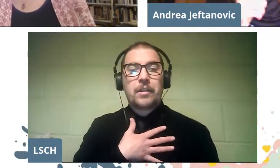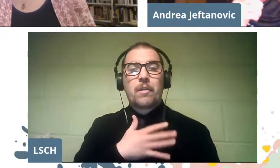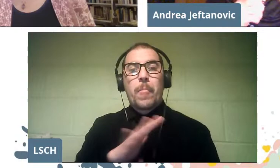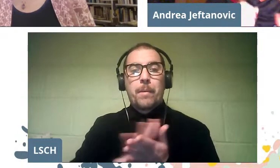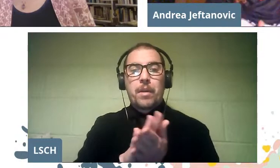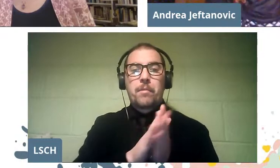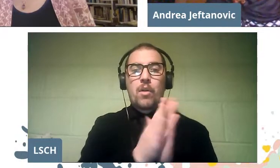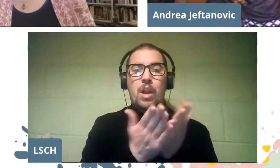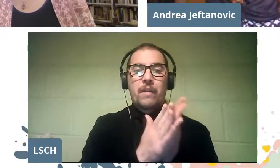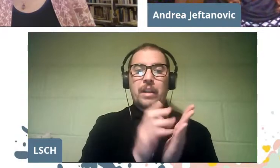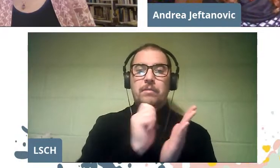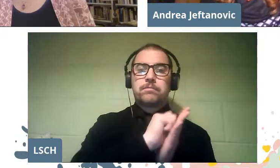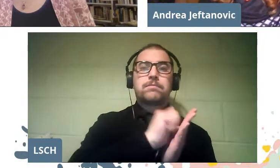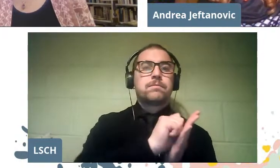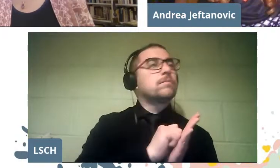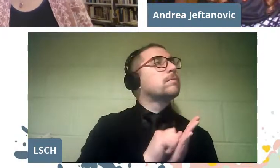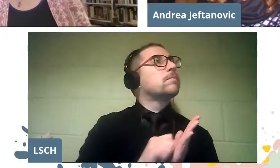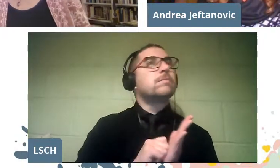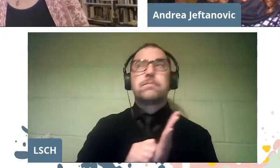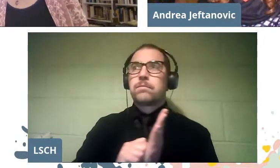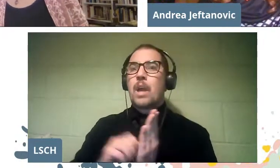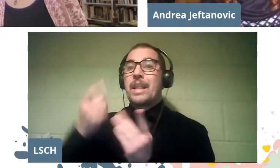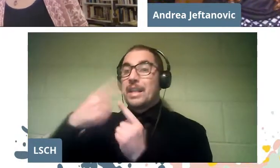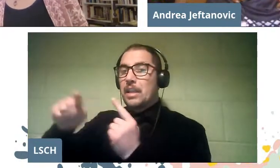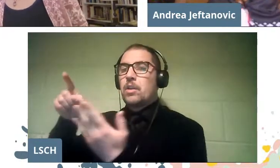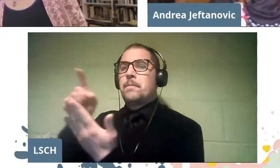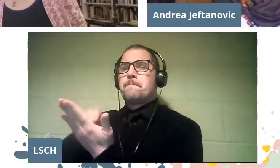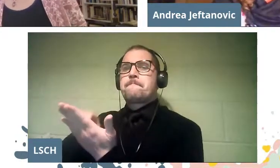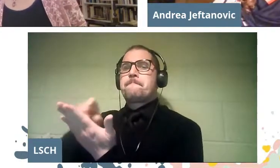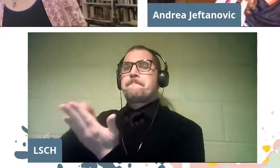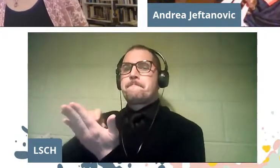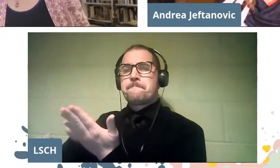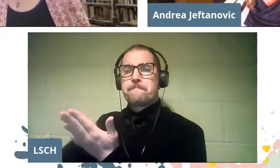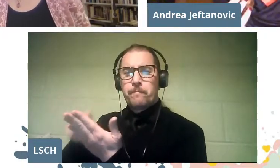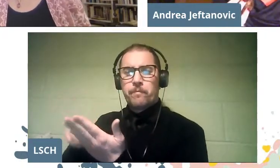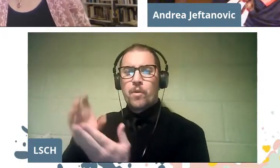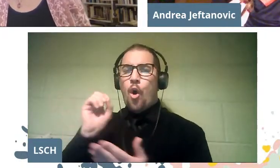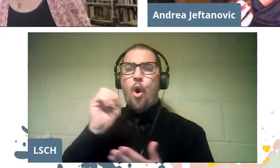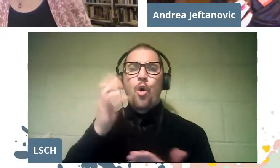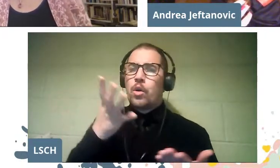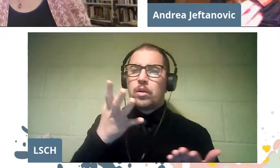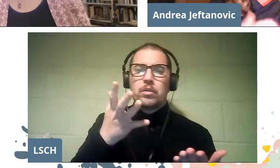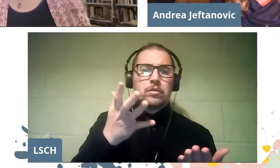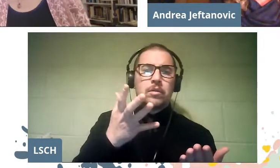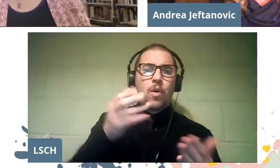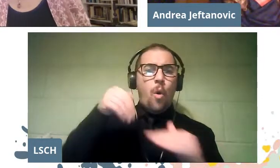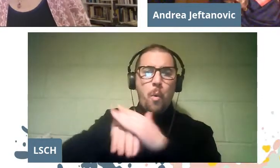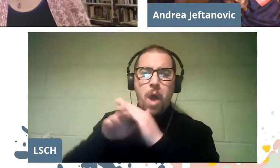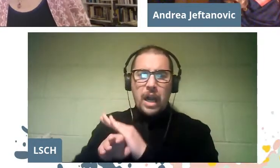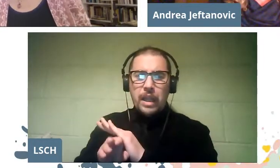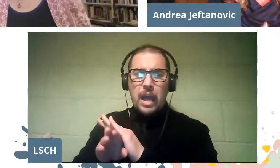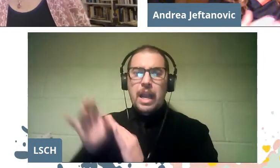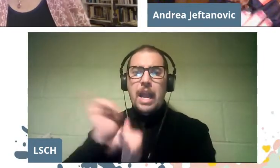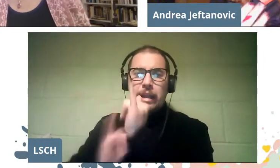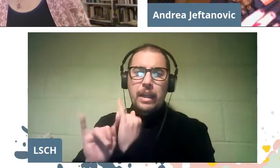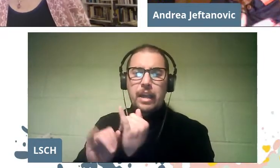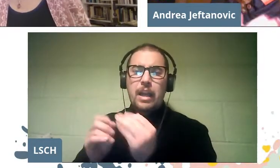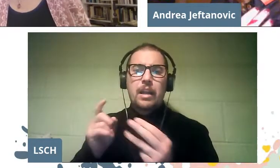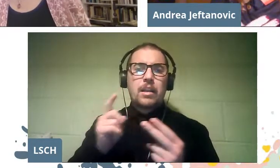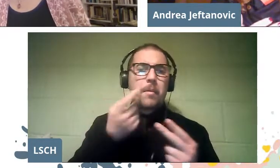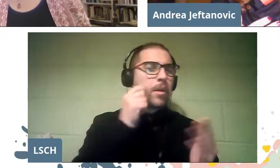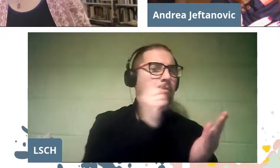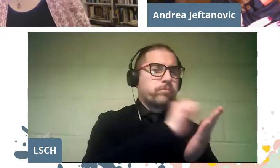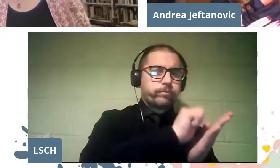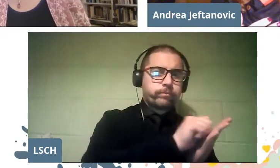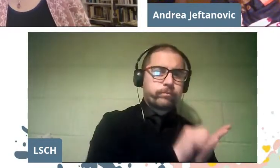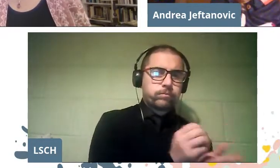libreta de papel, a tal vez tomar notas en el celular, guardar archivos de un modo digital y ya no tan físico. Yo recuerdo que en